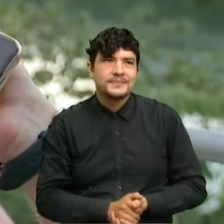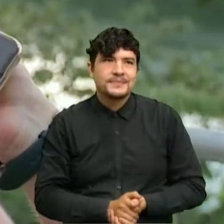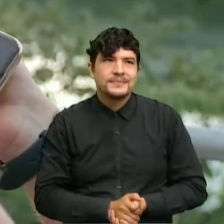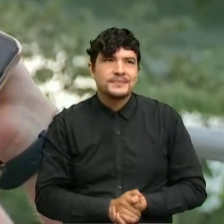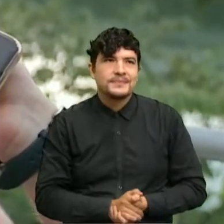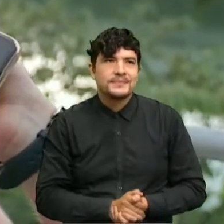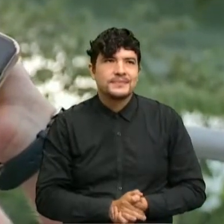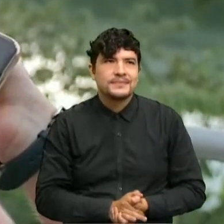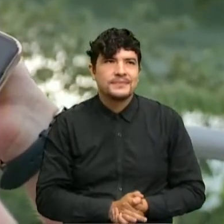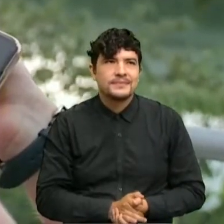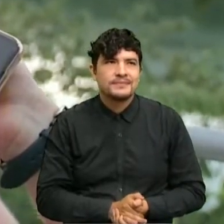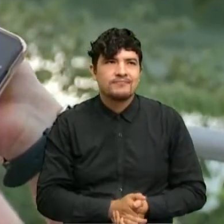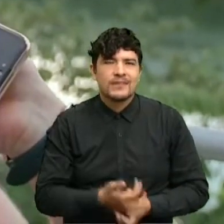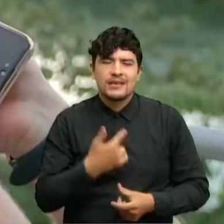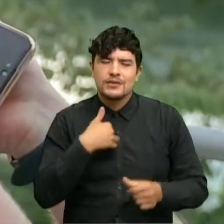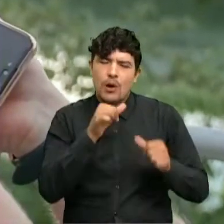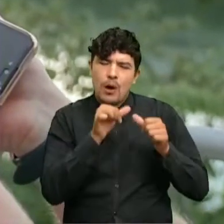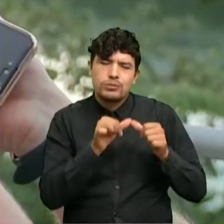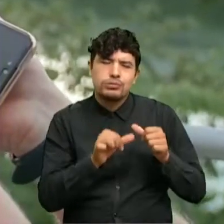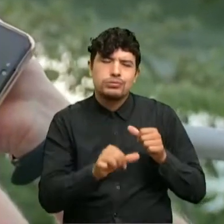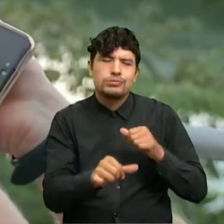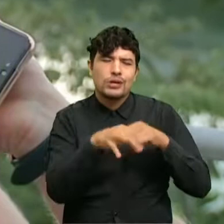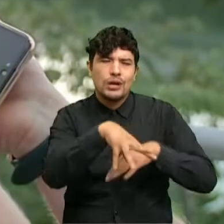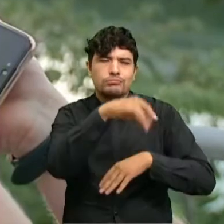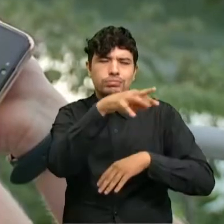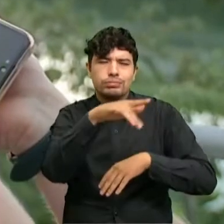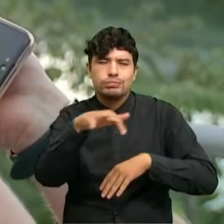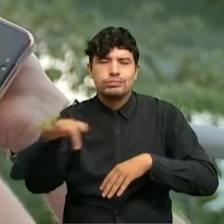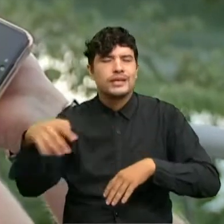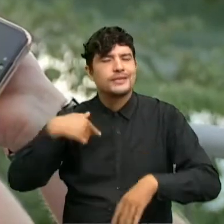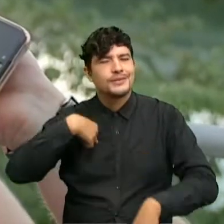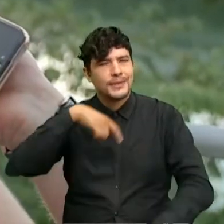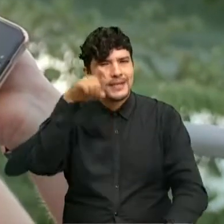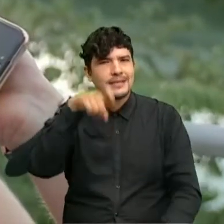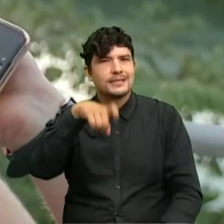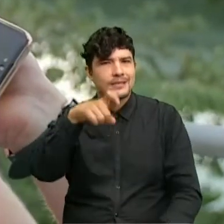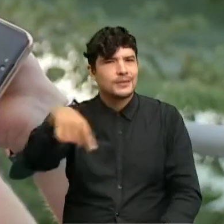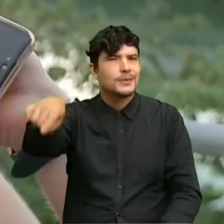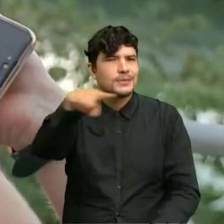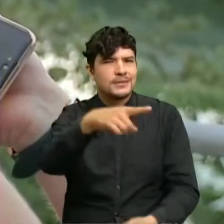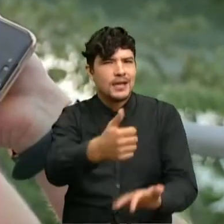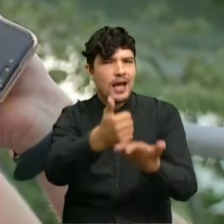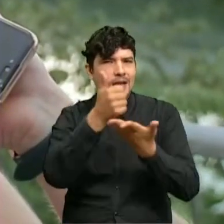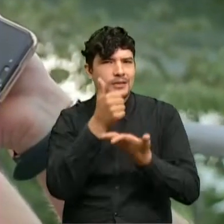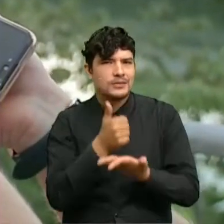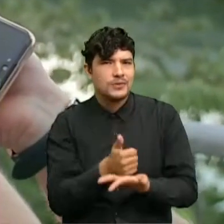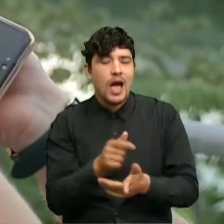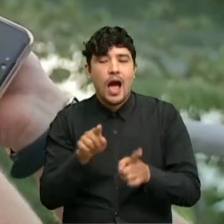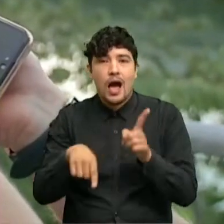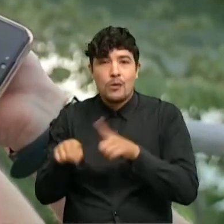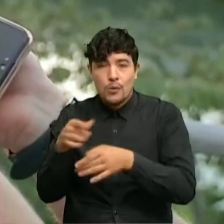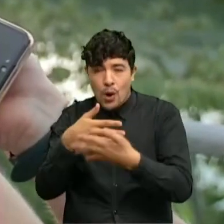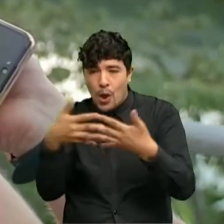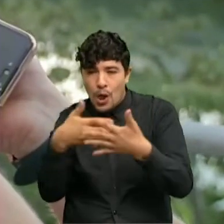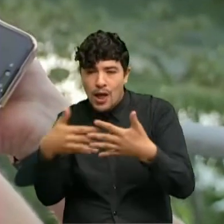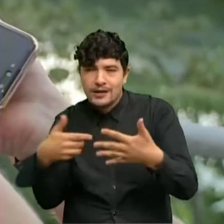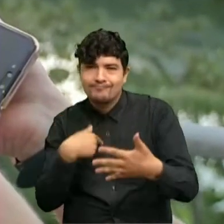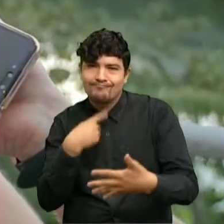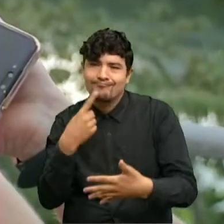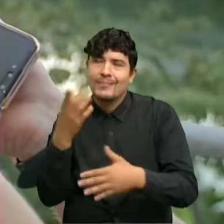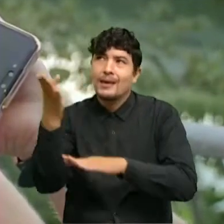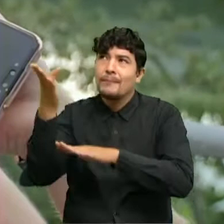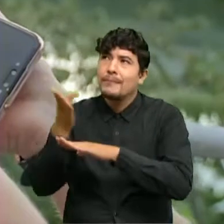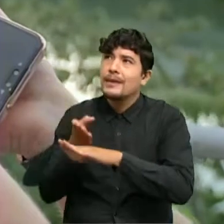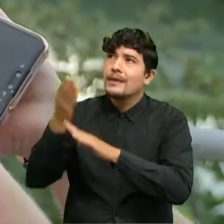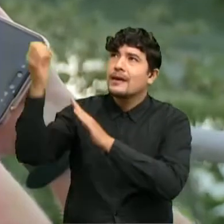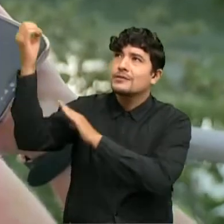soy la eterna Magdalena y te necesito. Y en unas partes en las que yo especifico que le pido al sol, es como